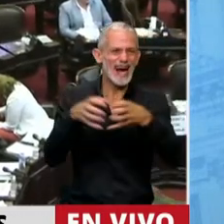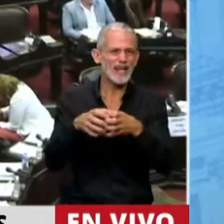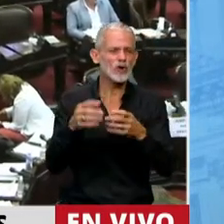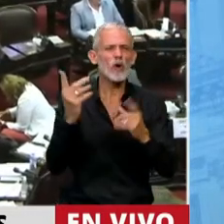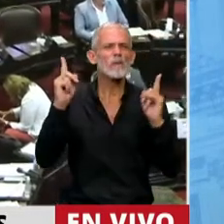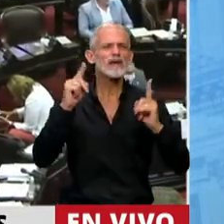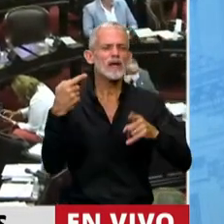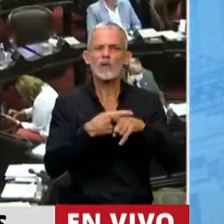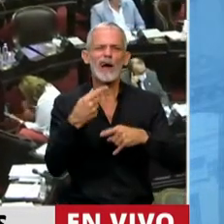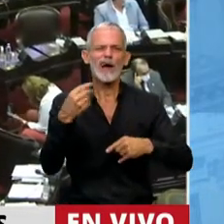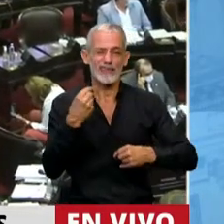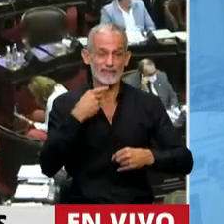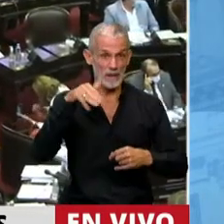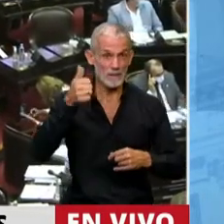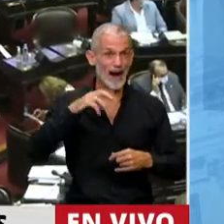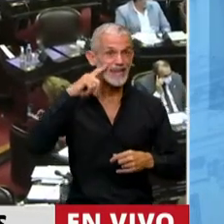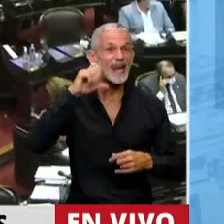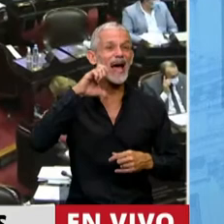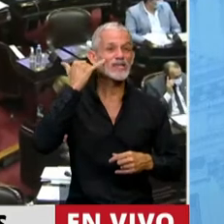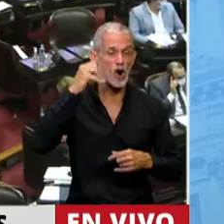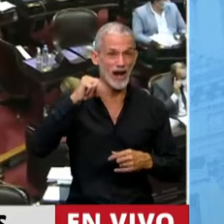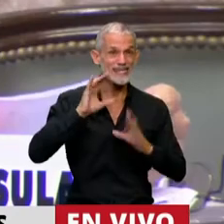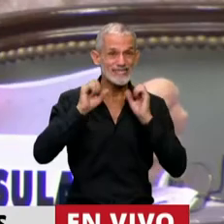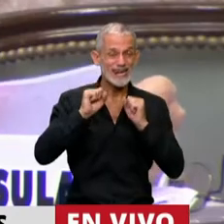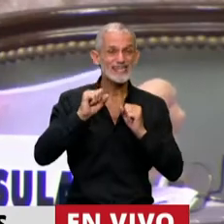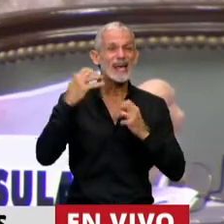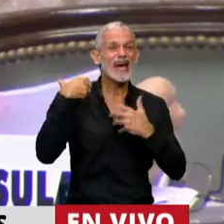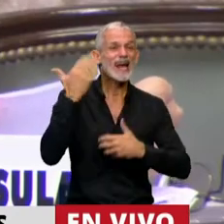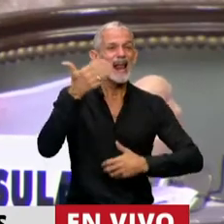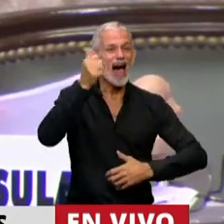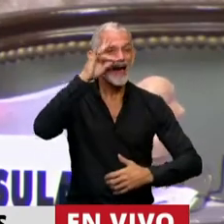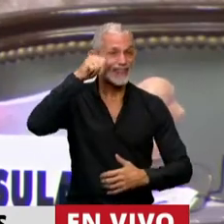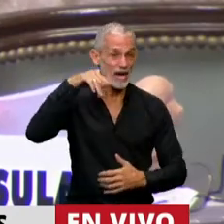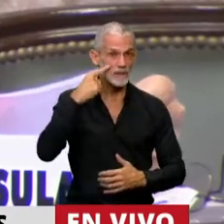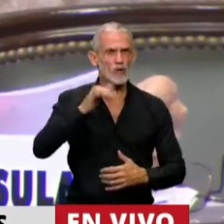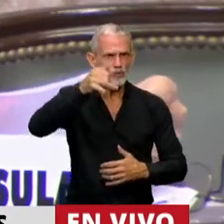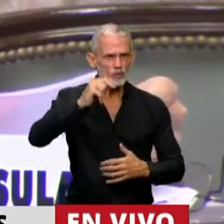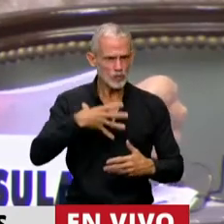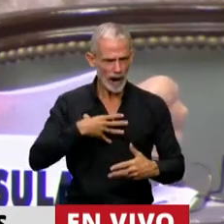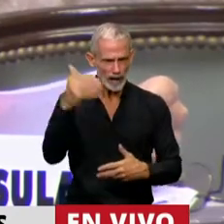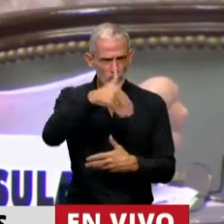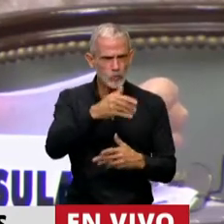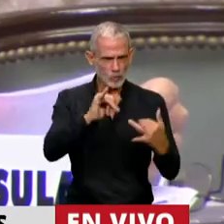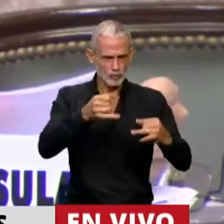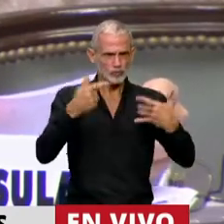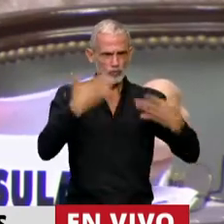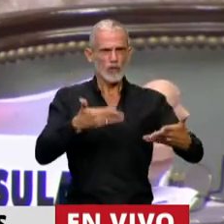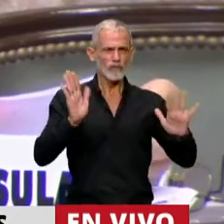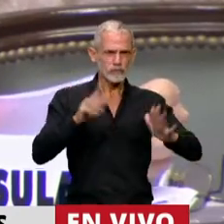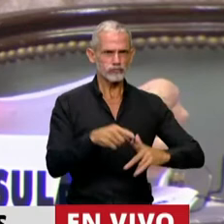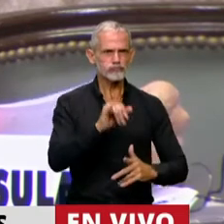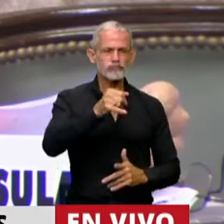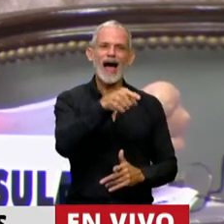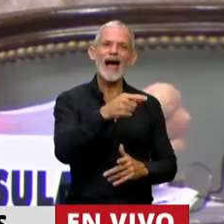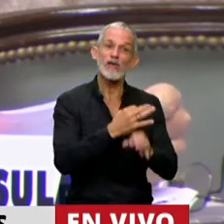docentes. Mariana Cayola, secretaria general de ADEMIS, ¿qué dice? Claro que estamos a favor de las clases presenciales. Es allí donde